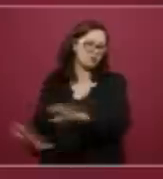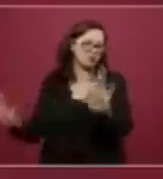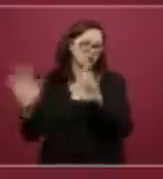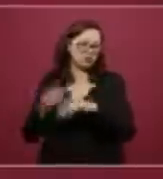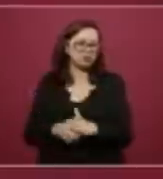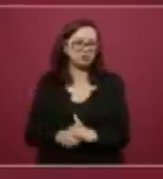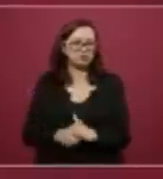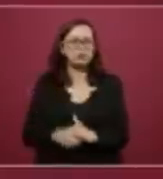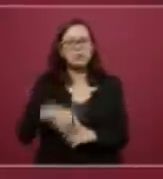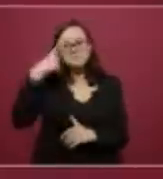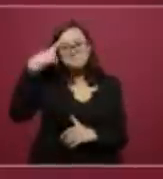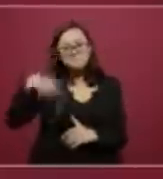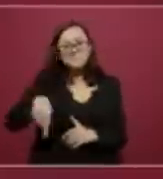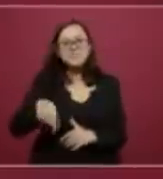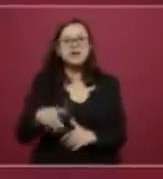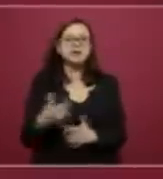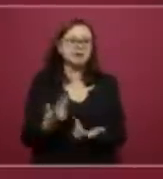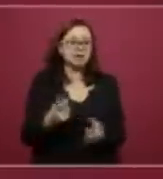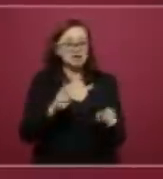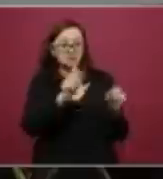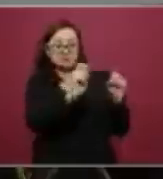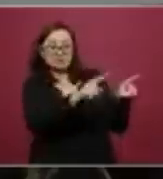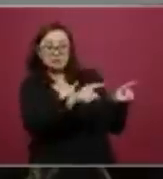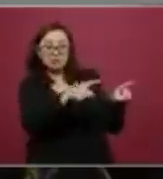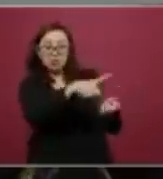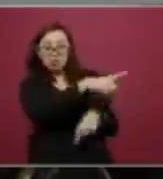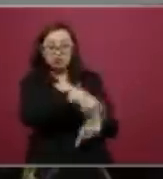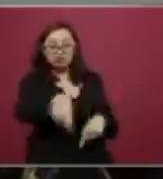para que el mercado regule al mercado.